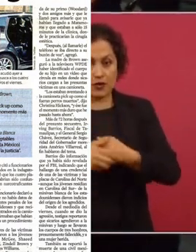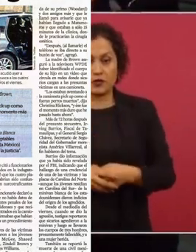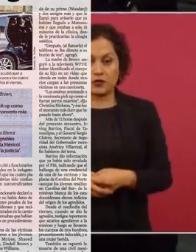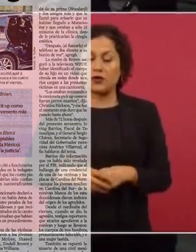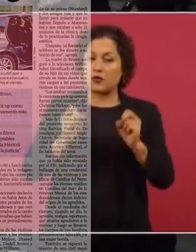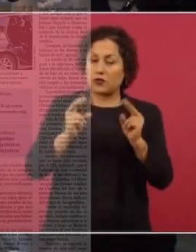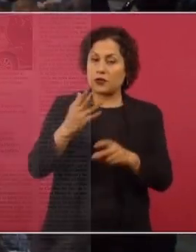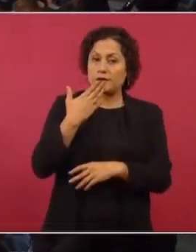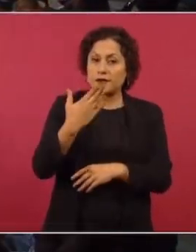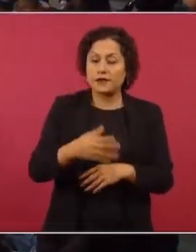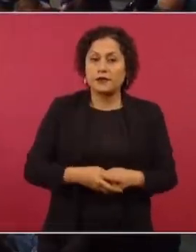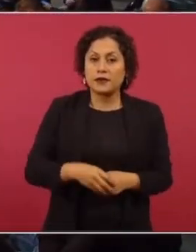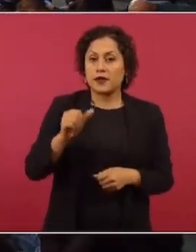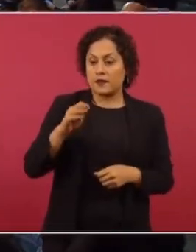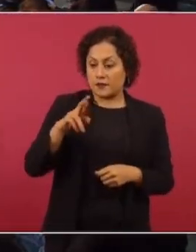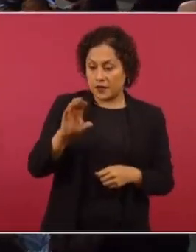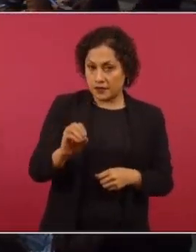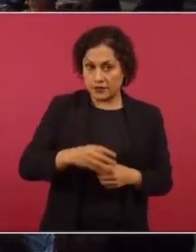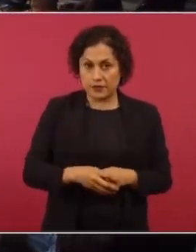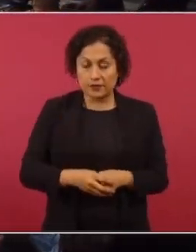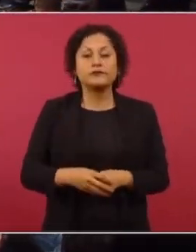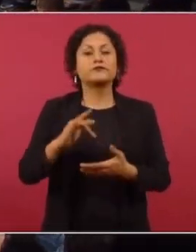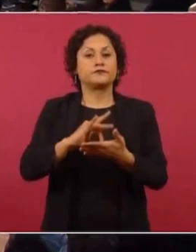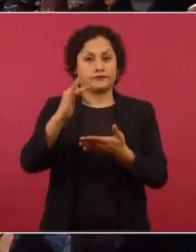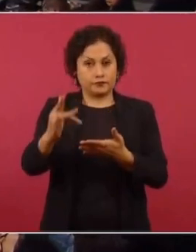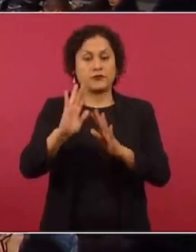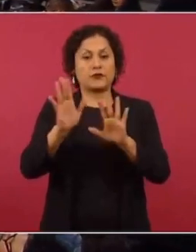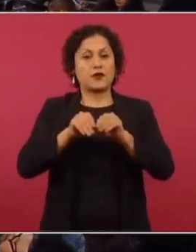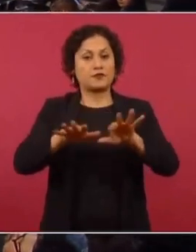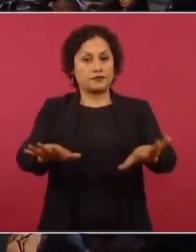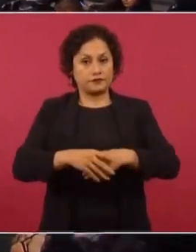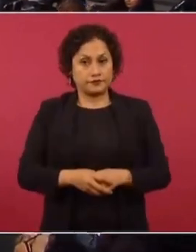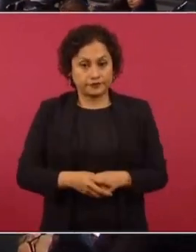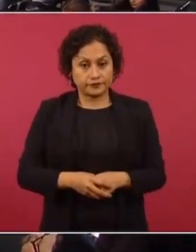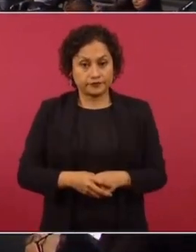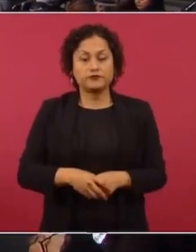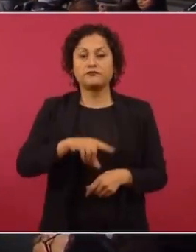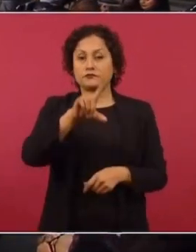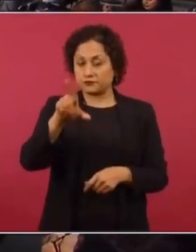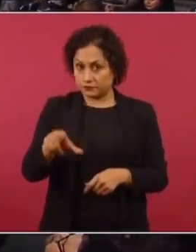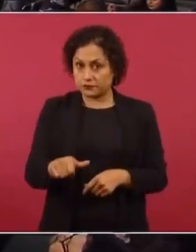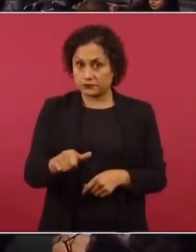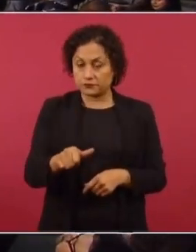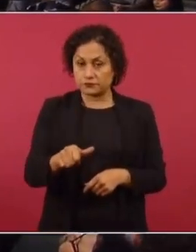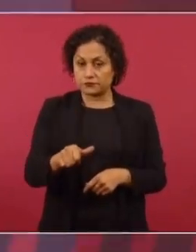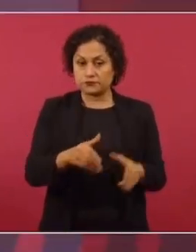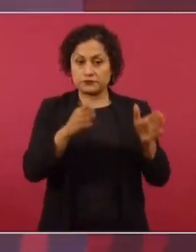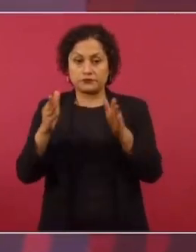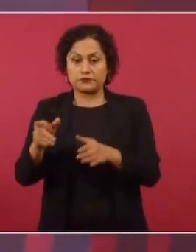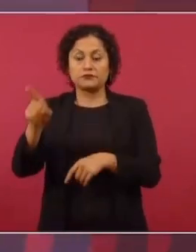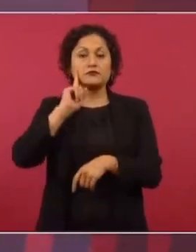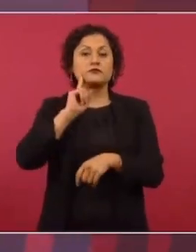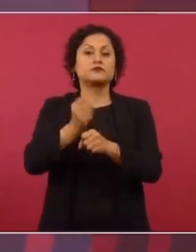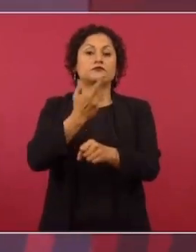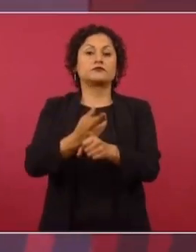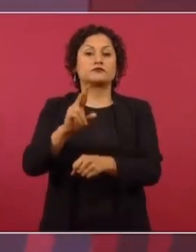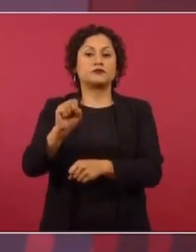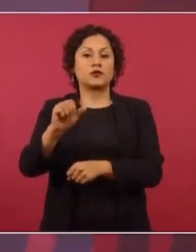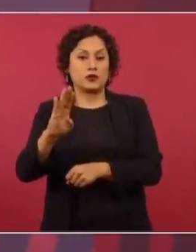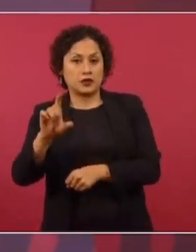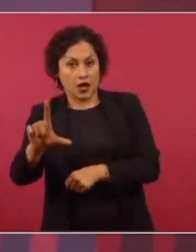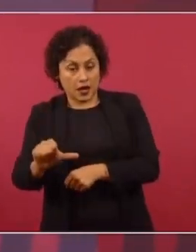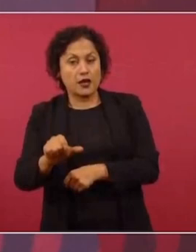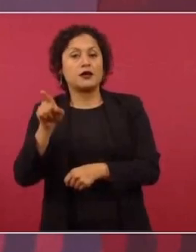bien, Américo. Muchas gracias, ya se informó y más tarde la secretaria Rosa Isela